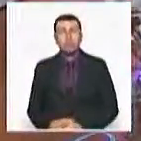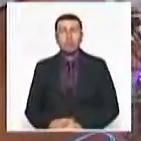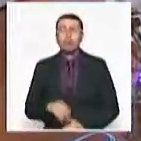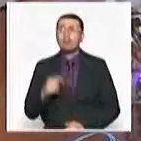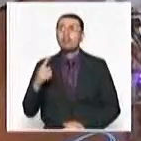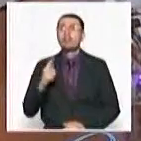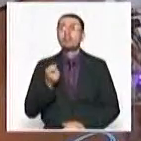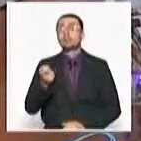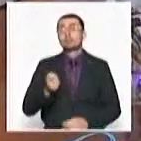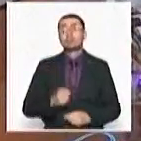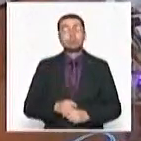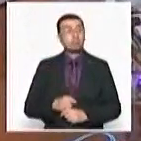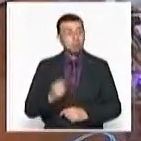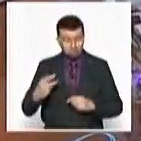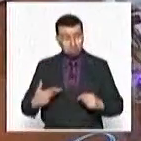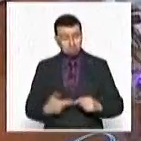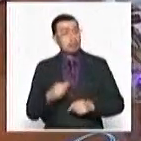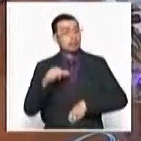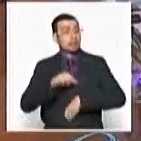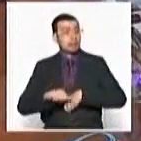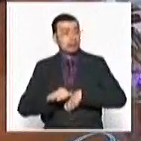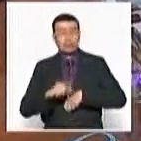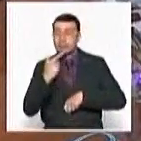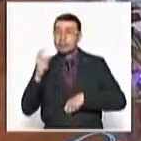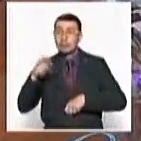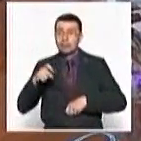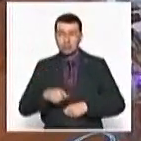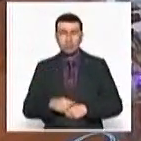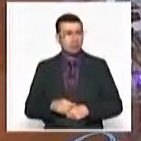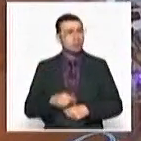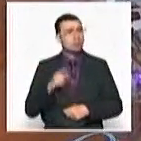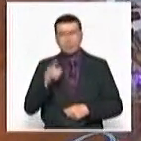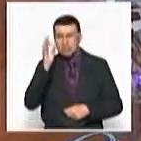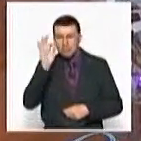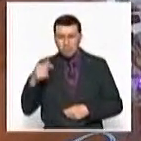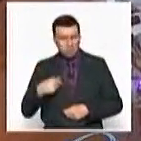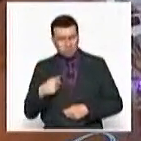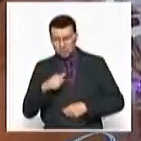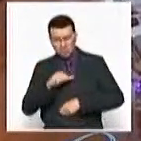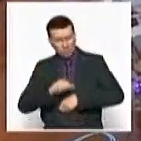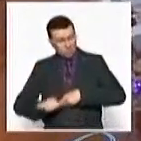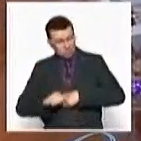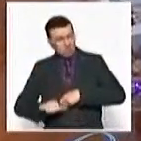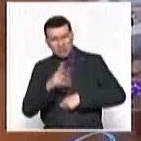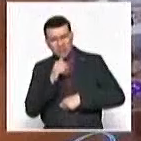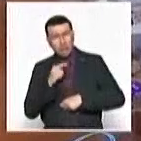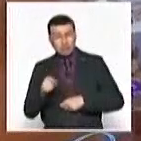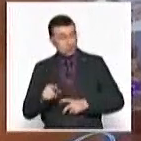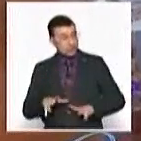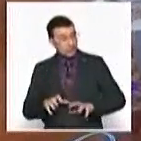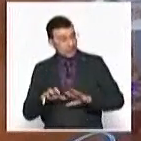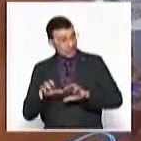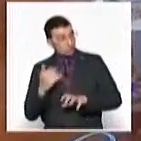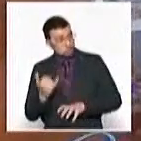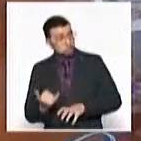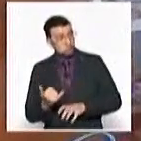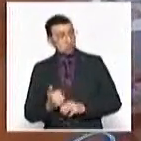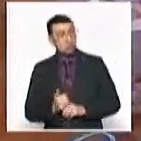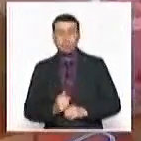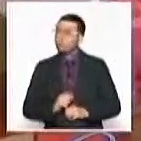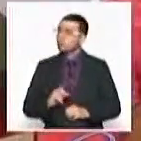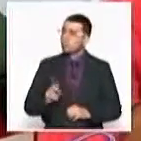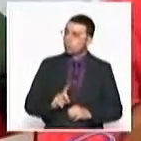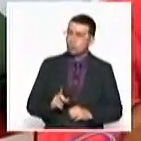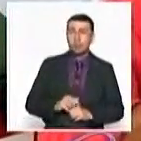pasa si no me opero? ¿Puede volverse cáncer? No se va a volver cáncer porque el mioma es un